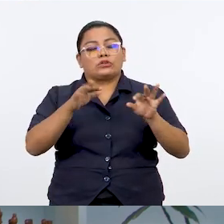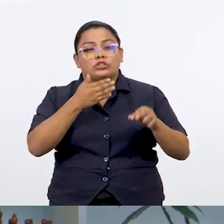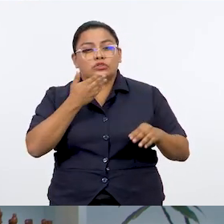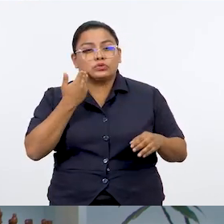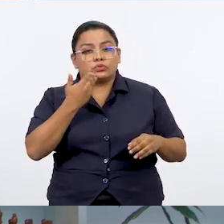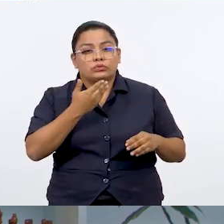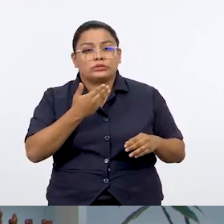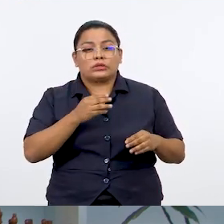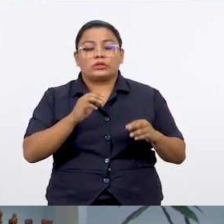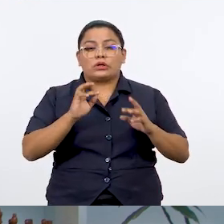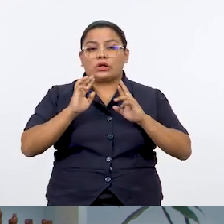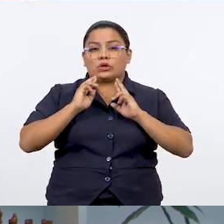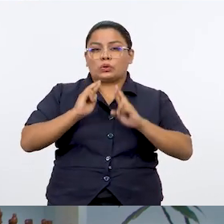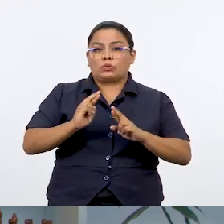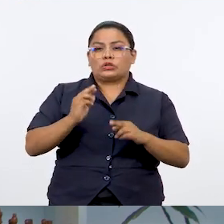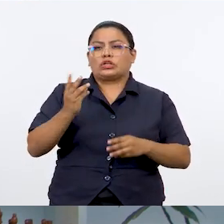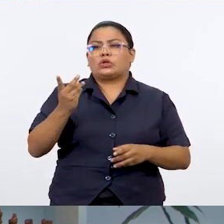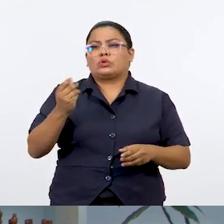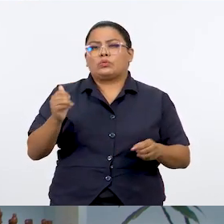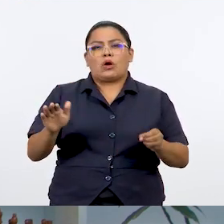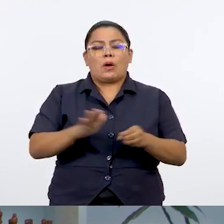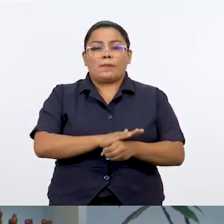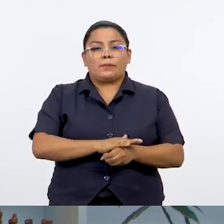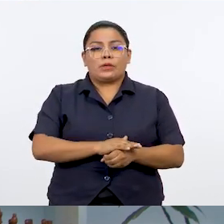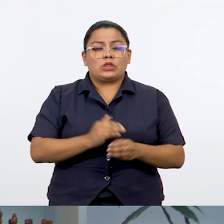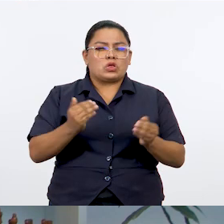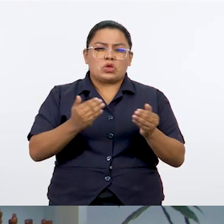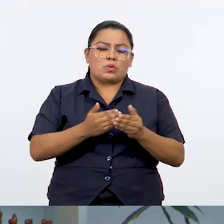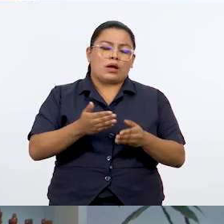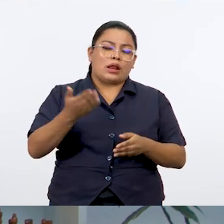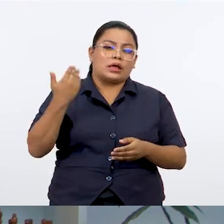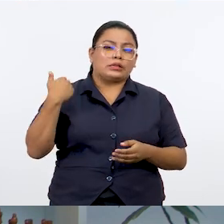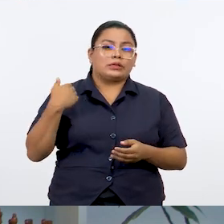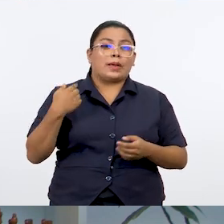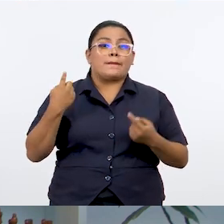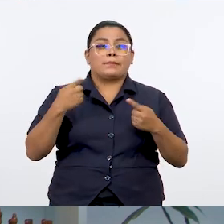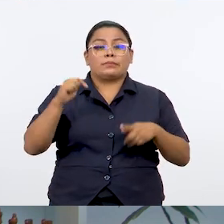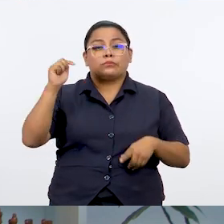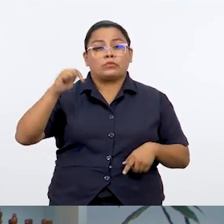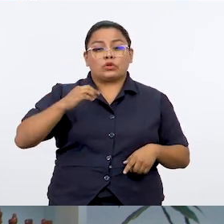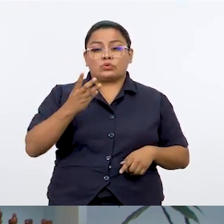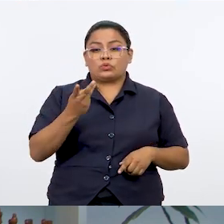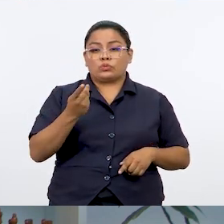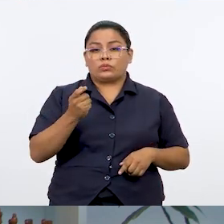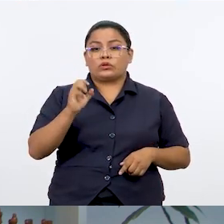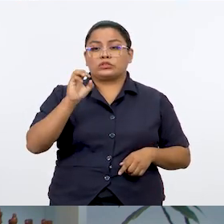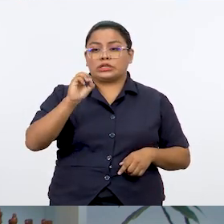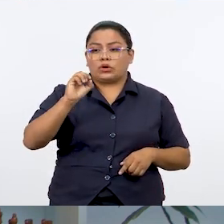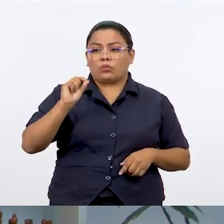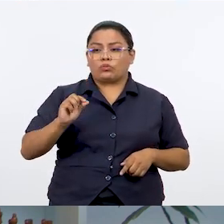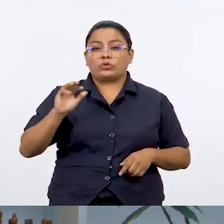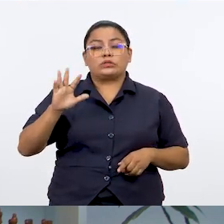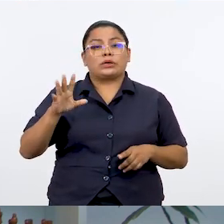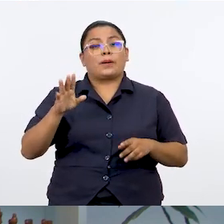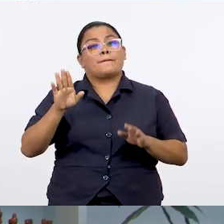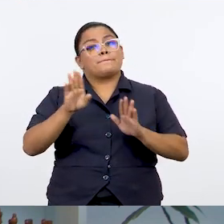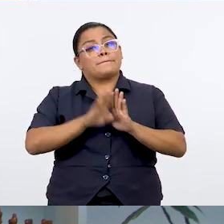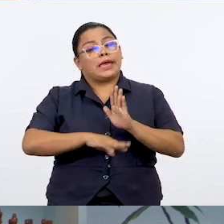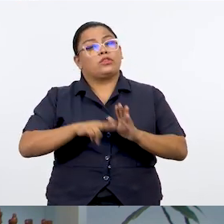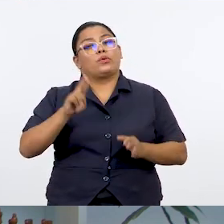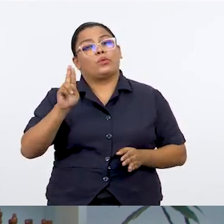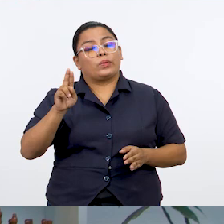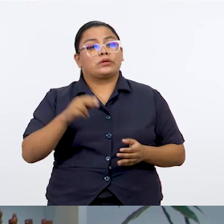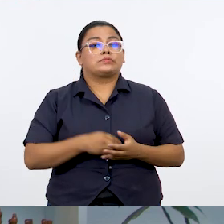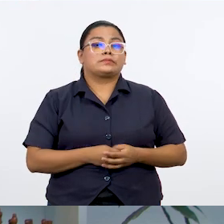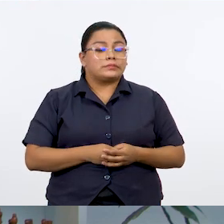este cociente es un número natural, como en el caso anterior, pero en esta ocasión tenemos un número menor que la unidad. Es por